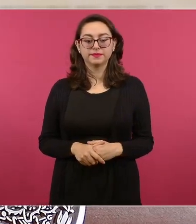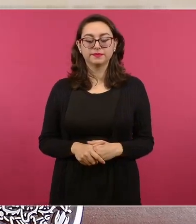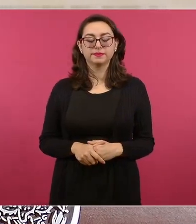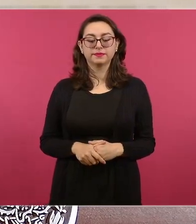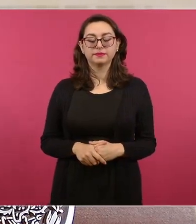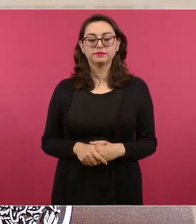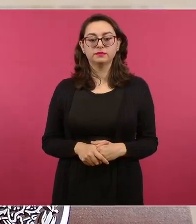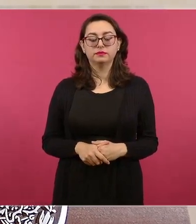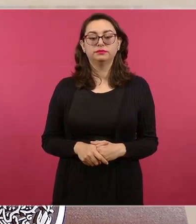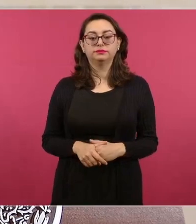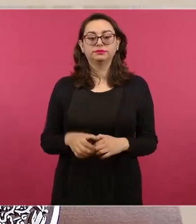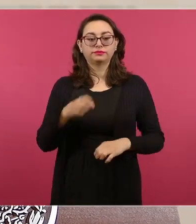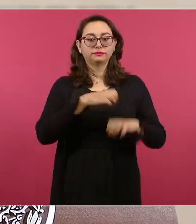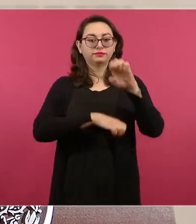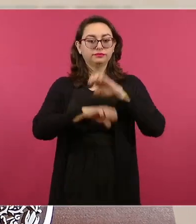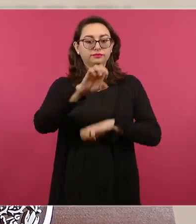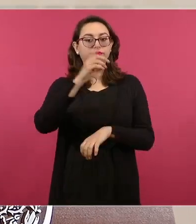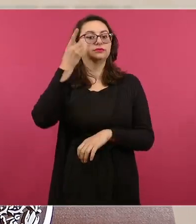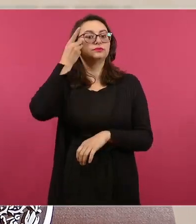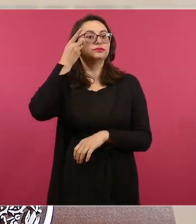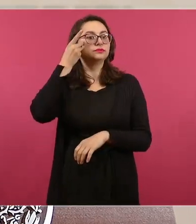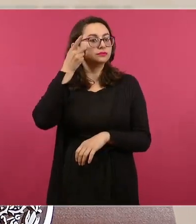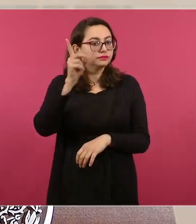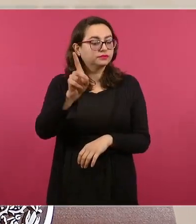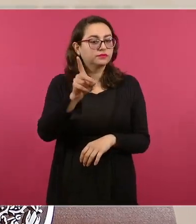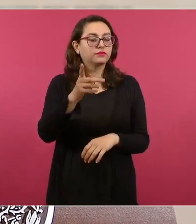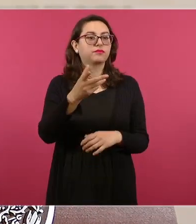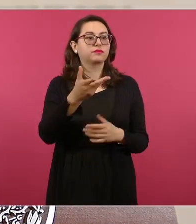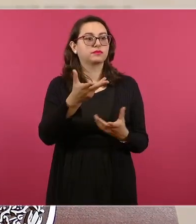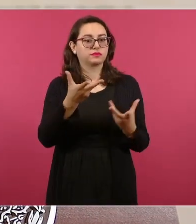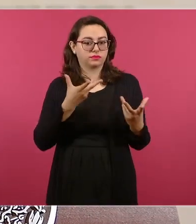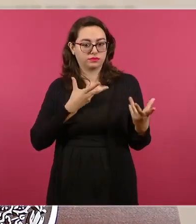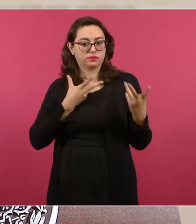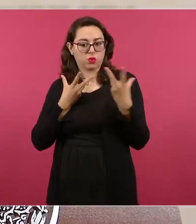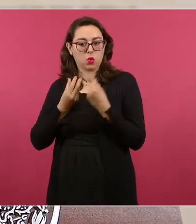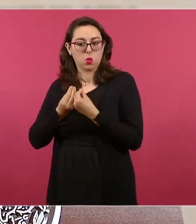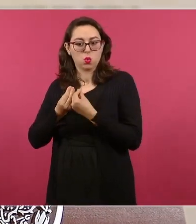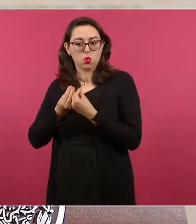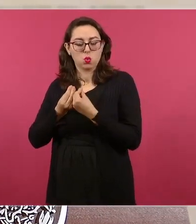los dueños de las empresas para